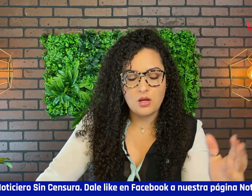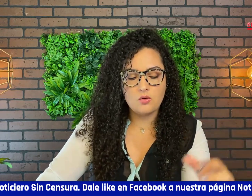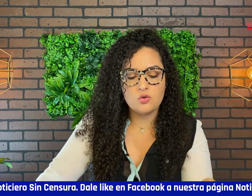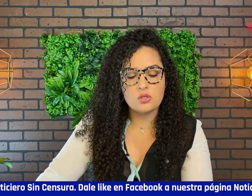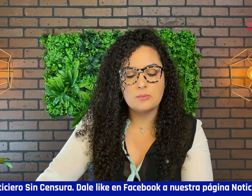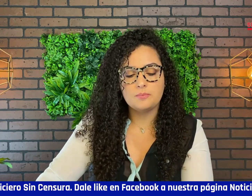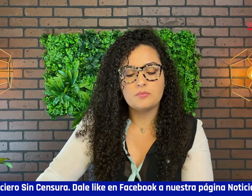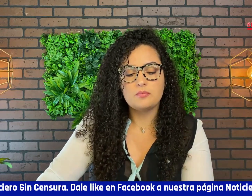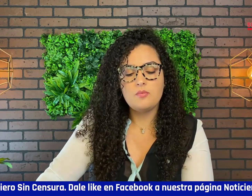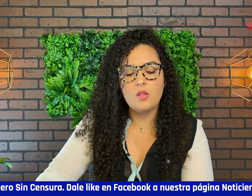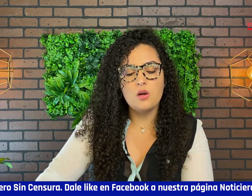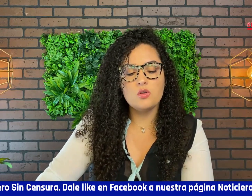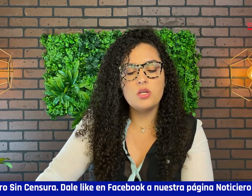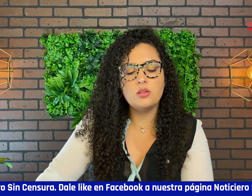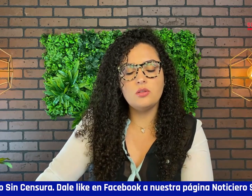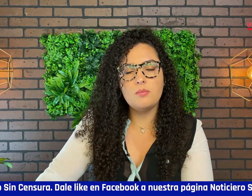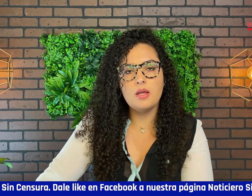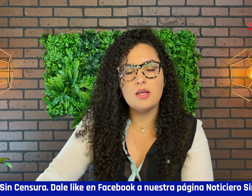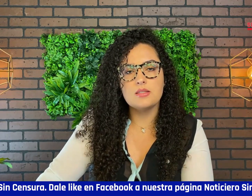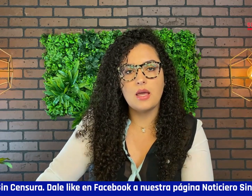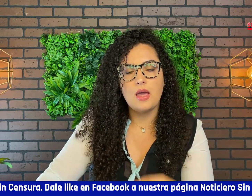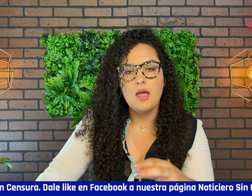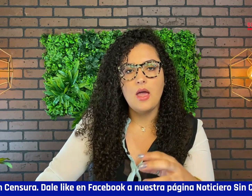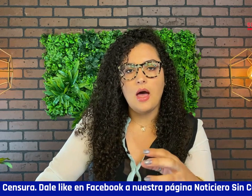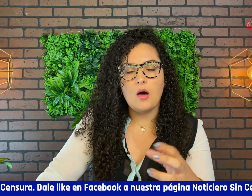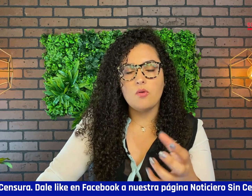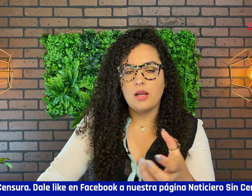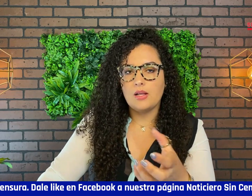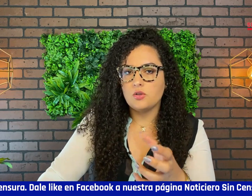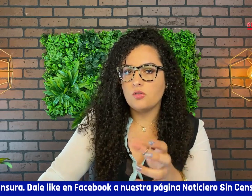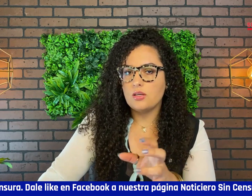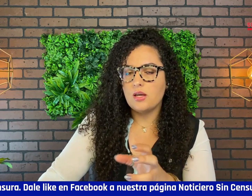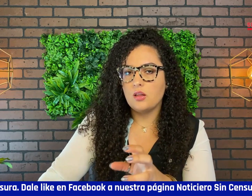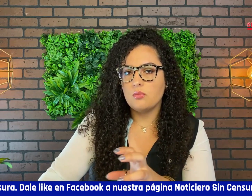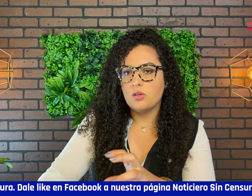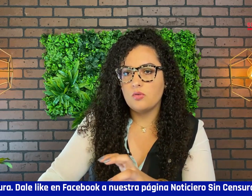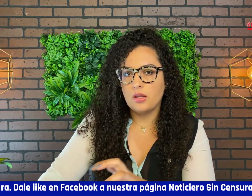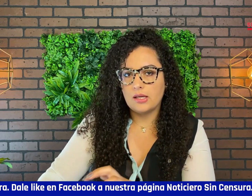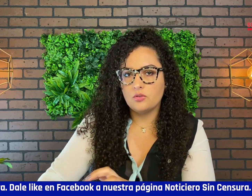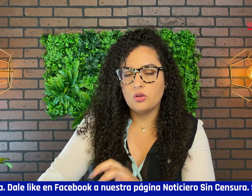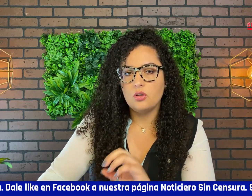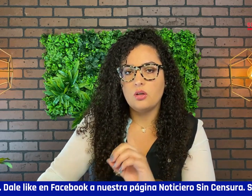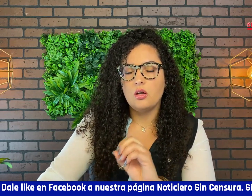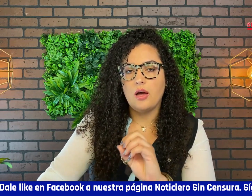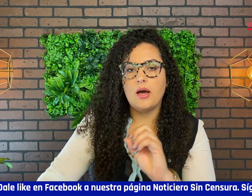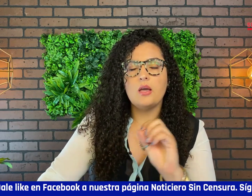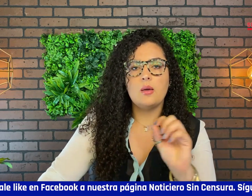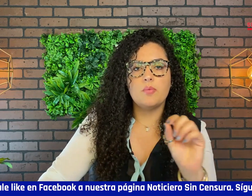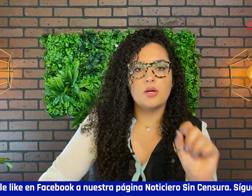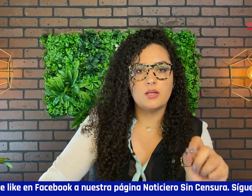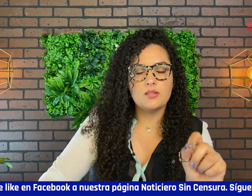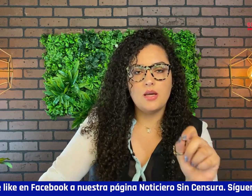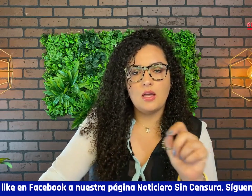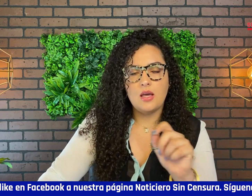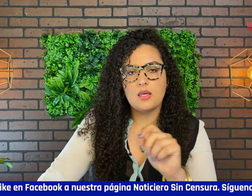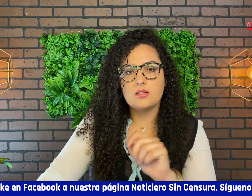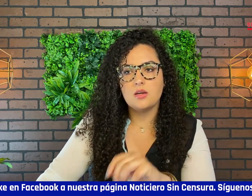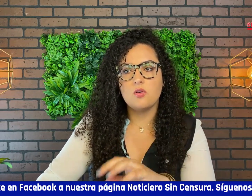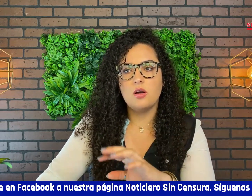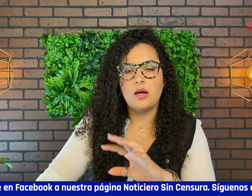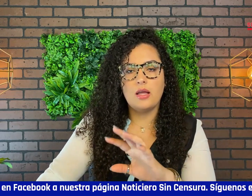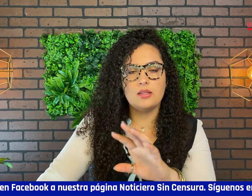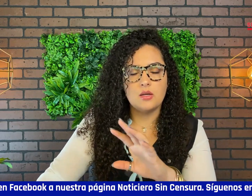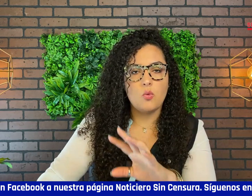pasta de conchos, lo cierto también es que, aunque las cosas se han ido modificando, hay hipocresía y hay quien